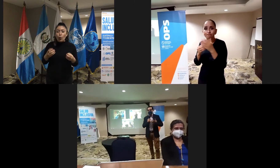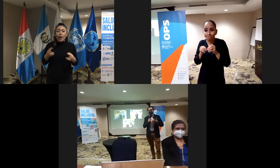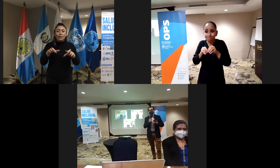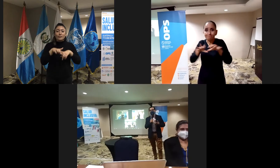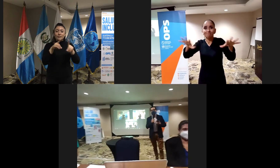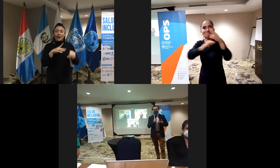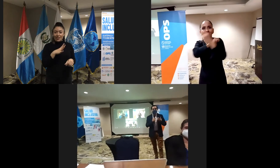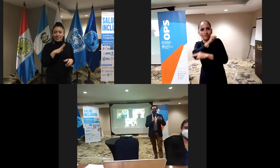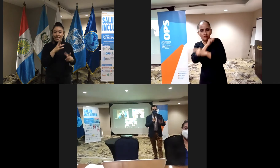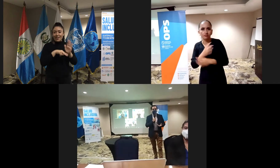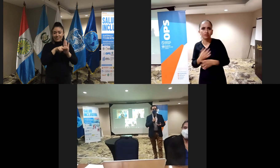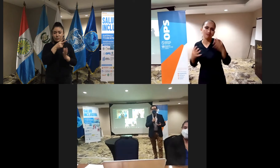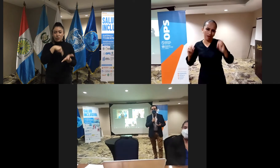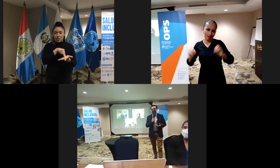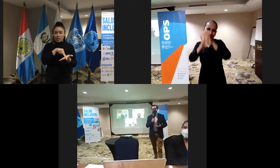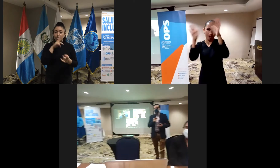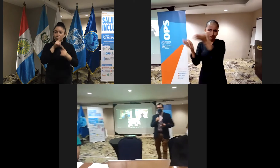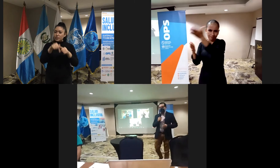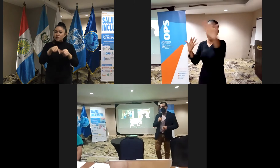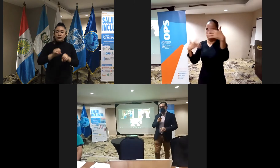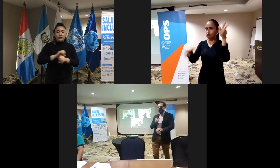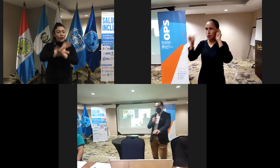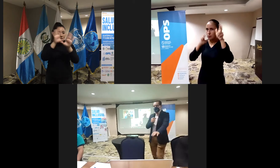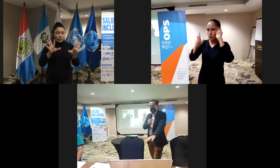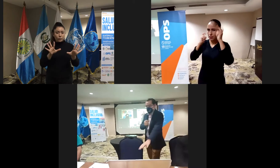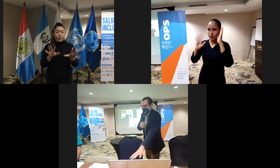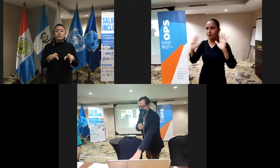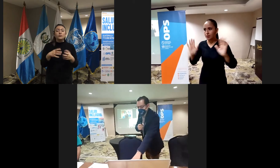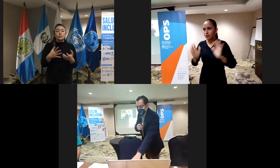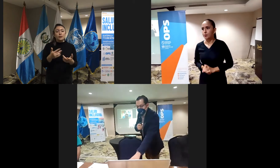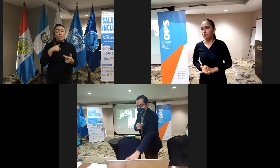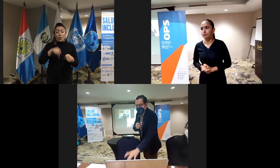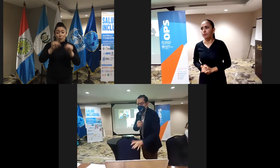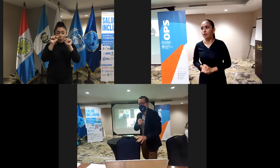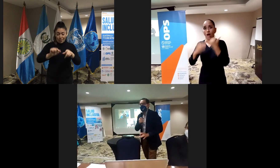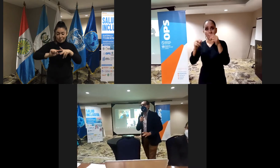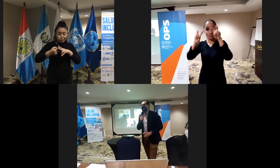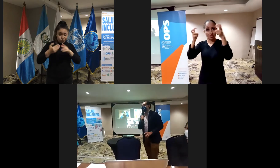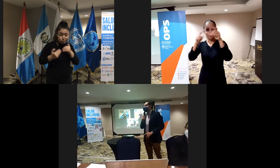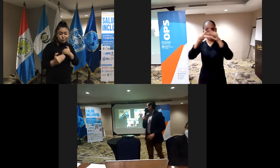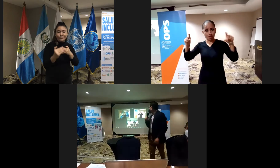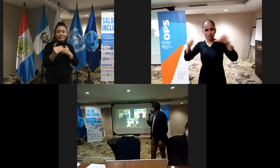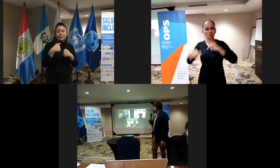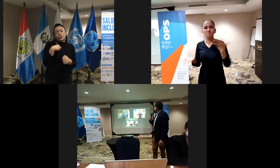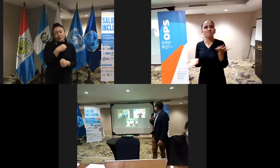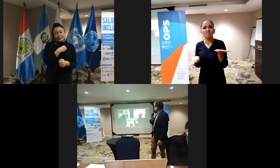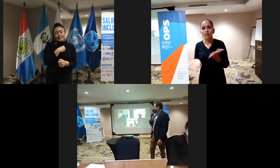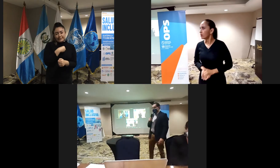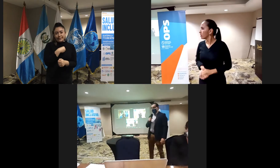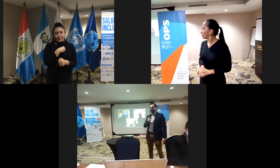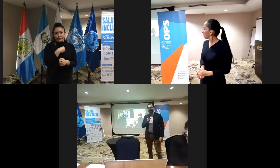Creo que en esa parte está más que claro. Así que para poder arrancar esa parte, yo quisiera